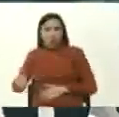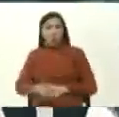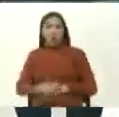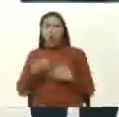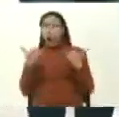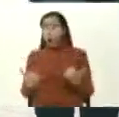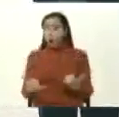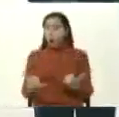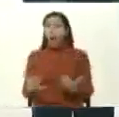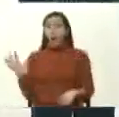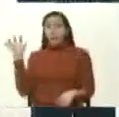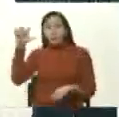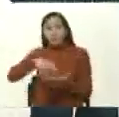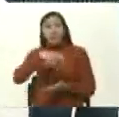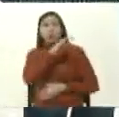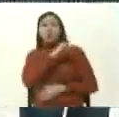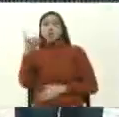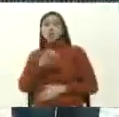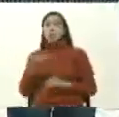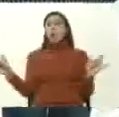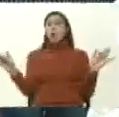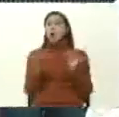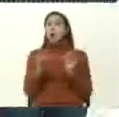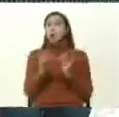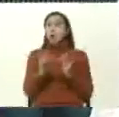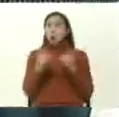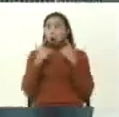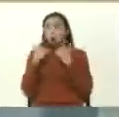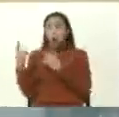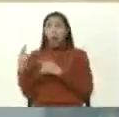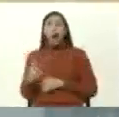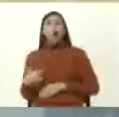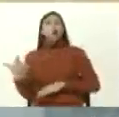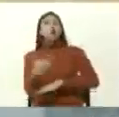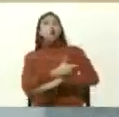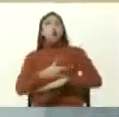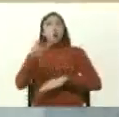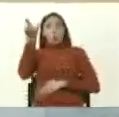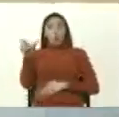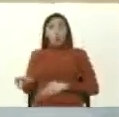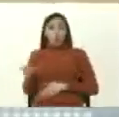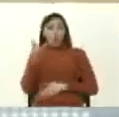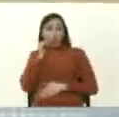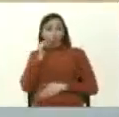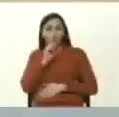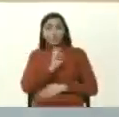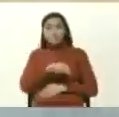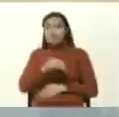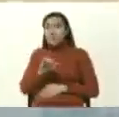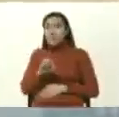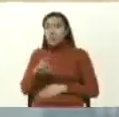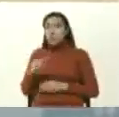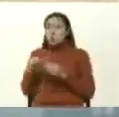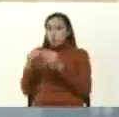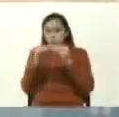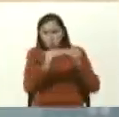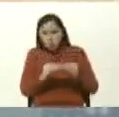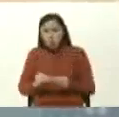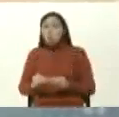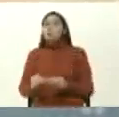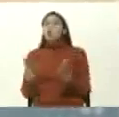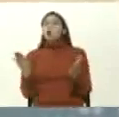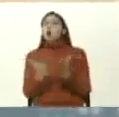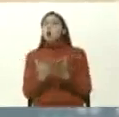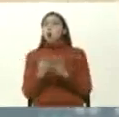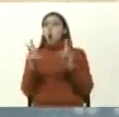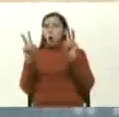al estado Zulia. Allá está nuestro gobernador Omar Prieto, quien ha rehabilitado una unidad educativa.